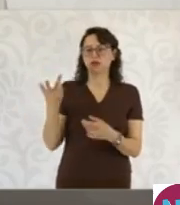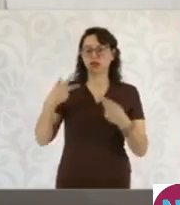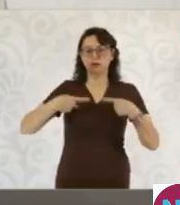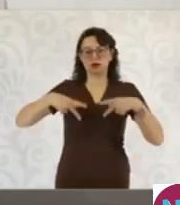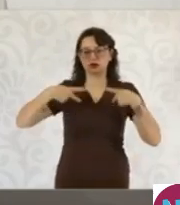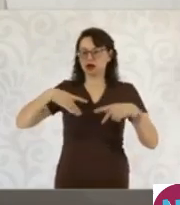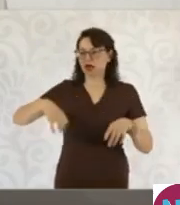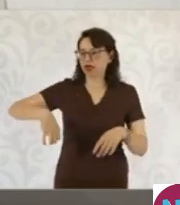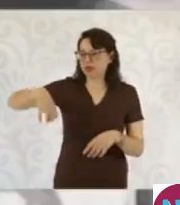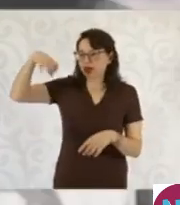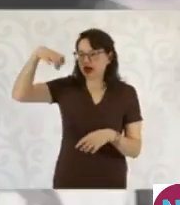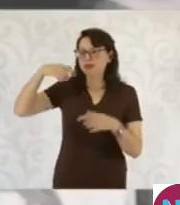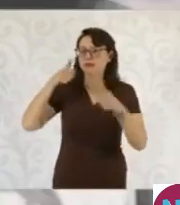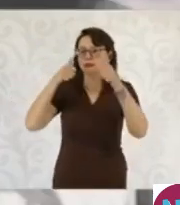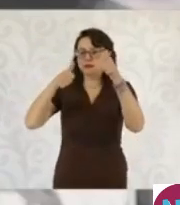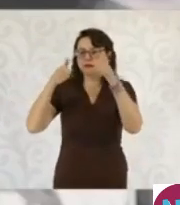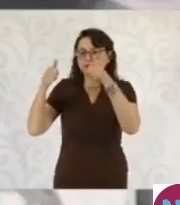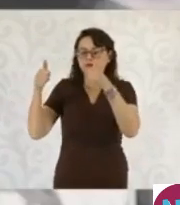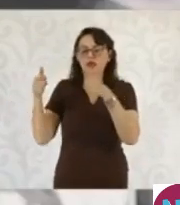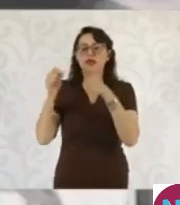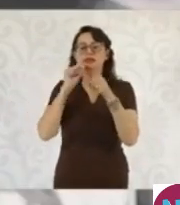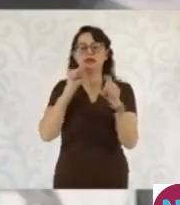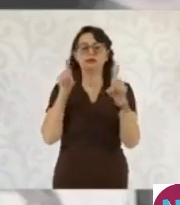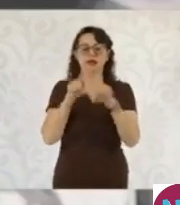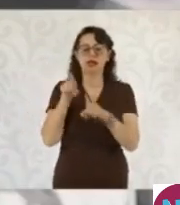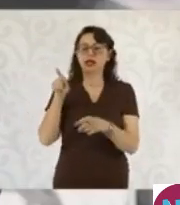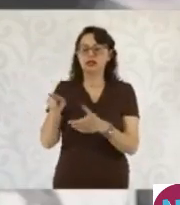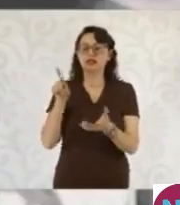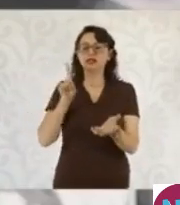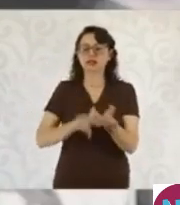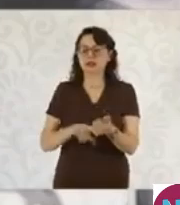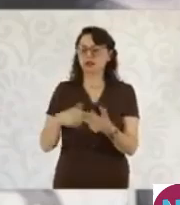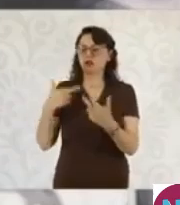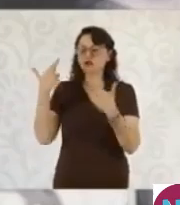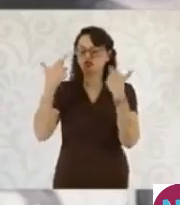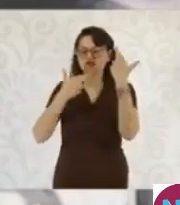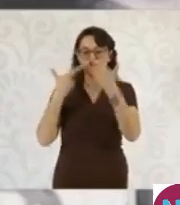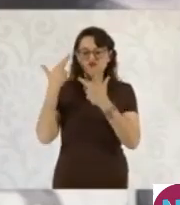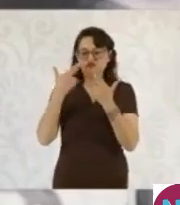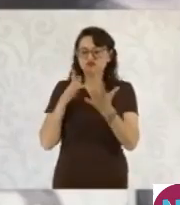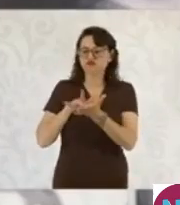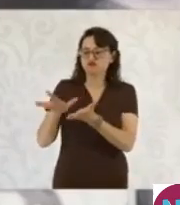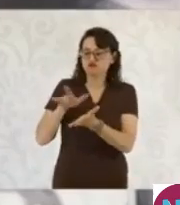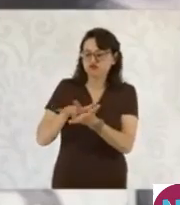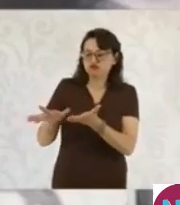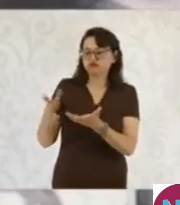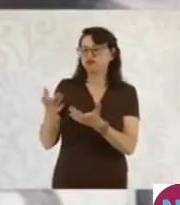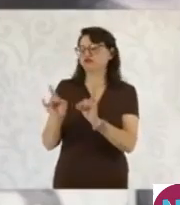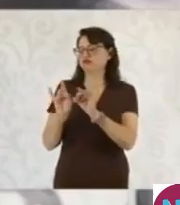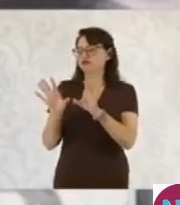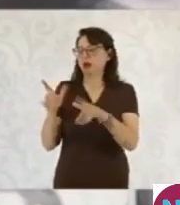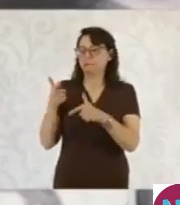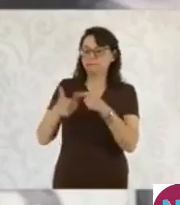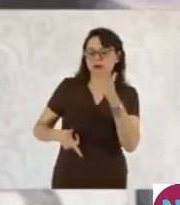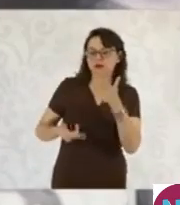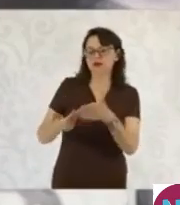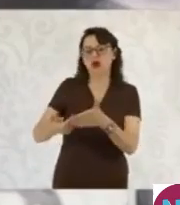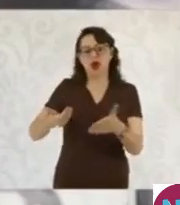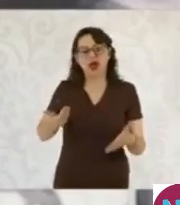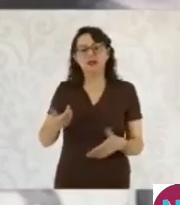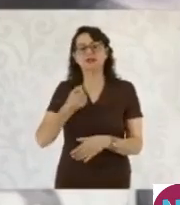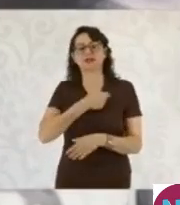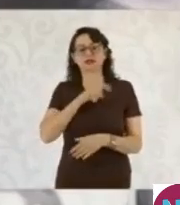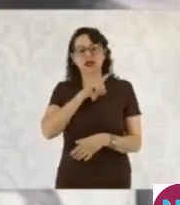pero también ahí mismo se promueven hábitos saludables, prevención de accidentes, salud infantil,